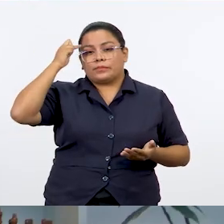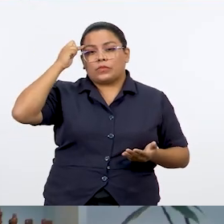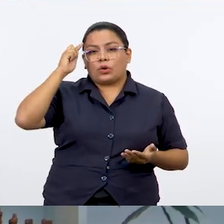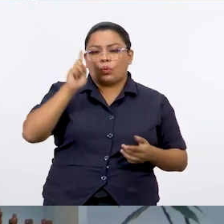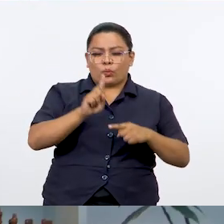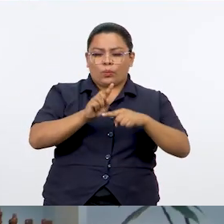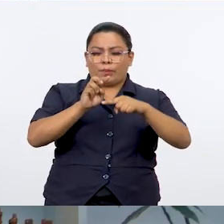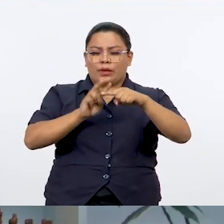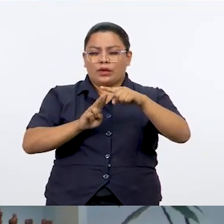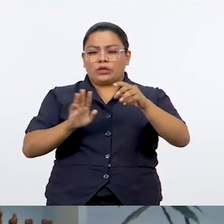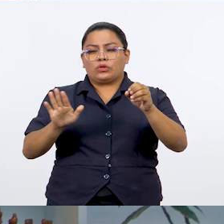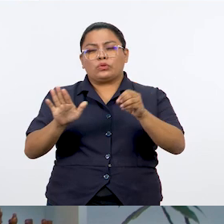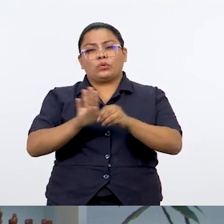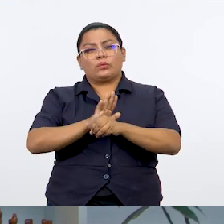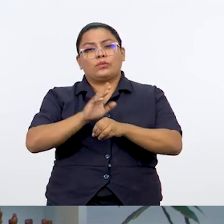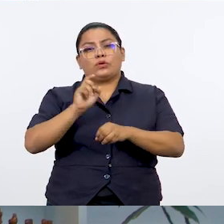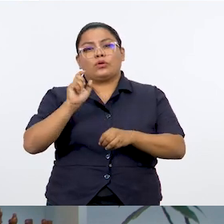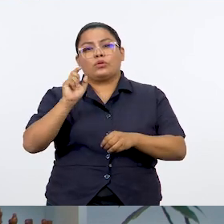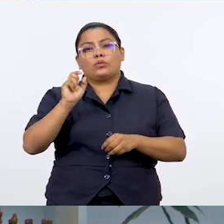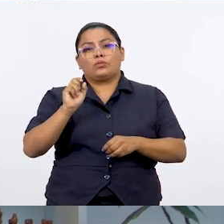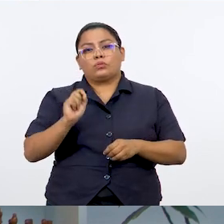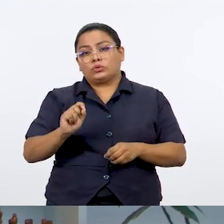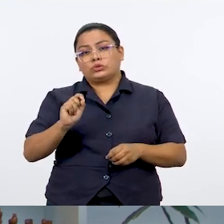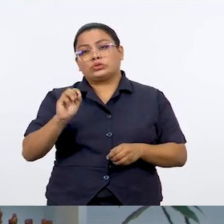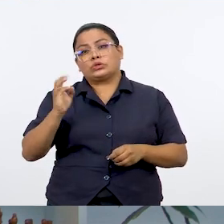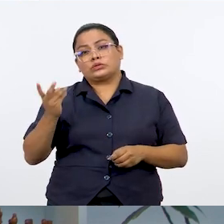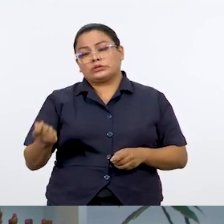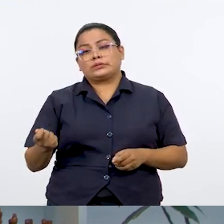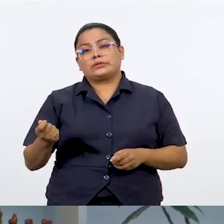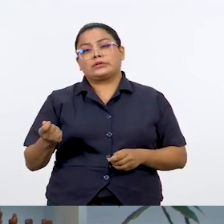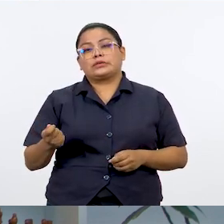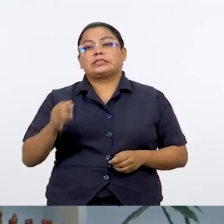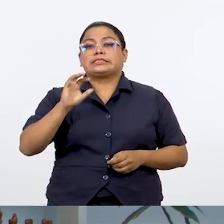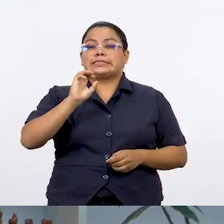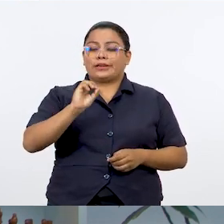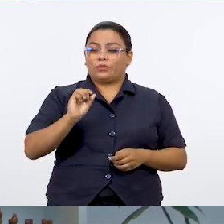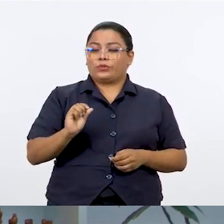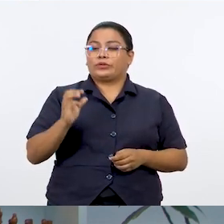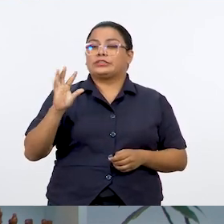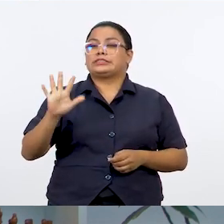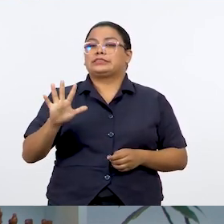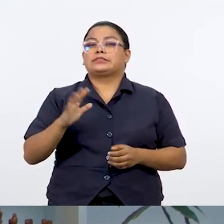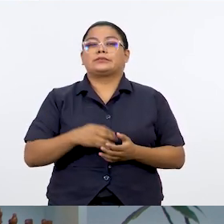1 medio como número decimal, eso es 0.5.